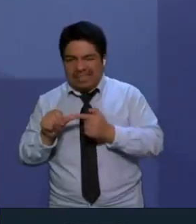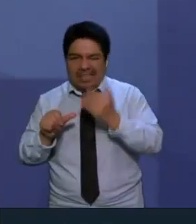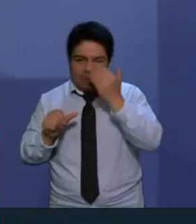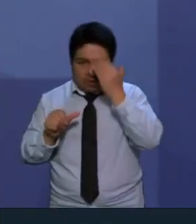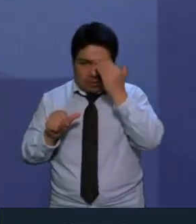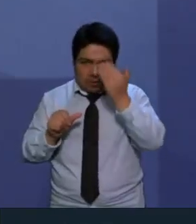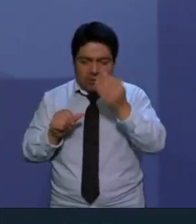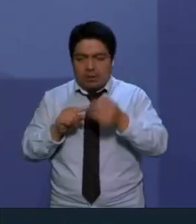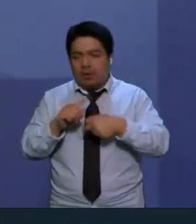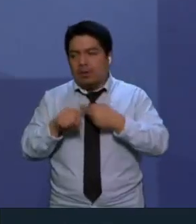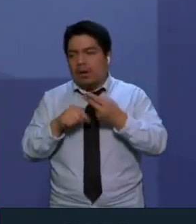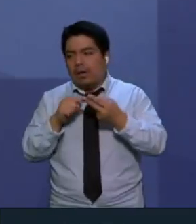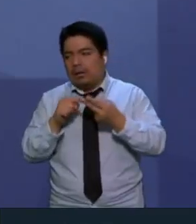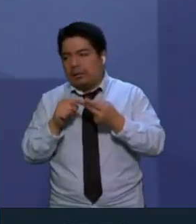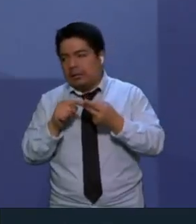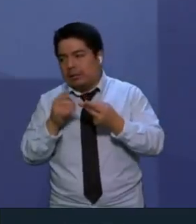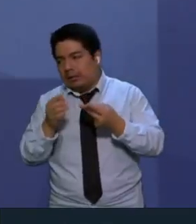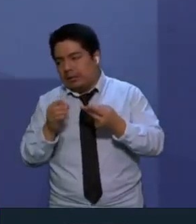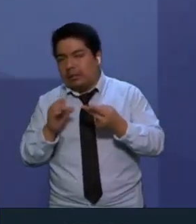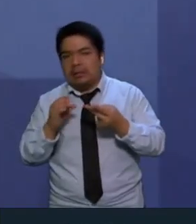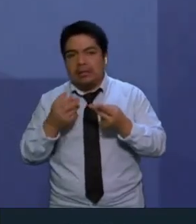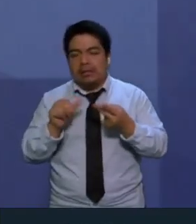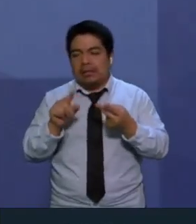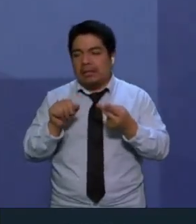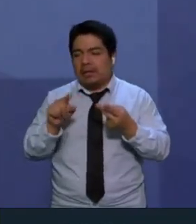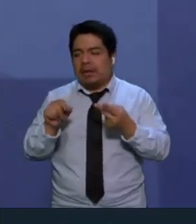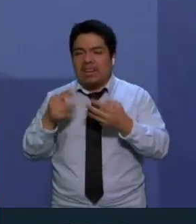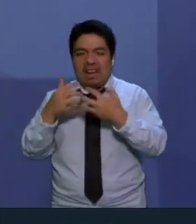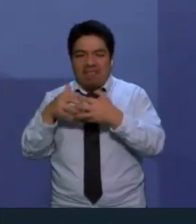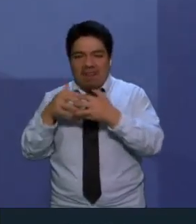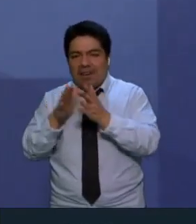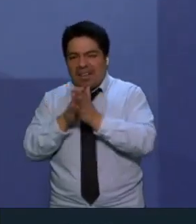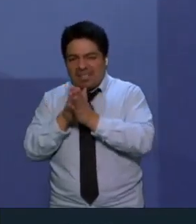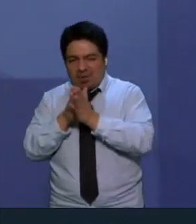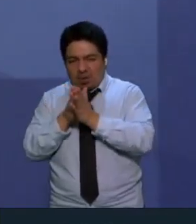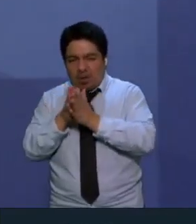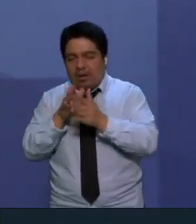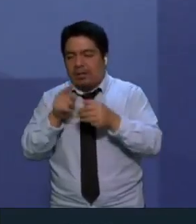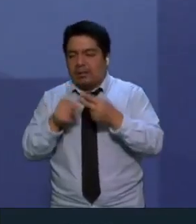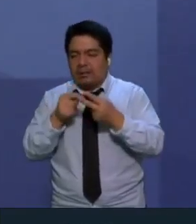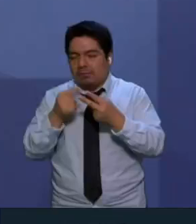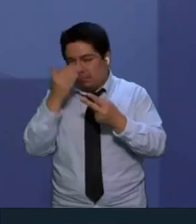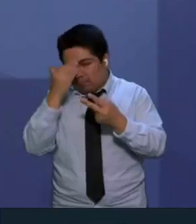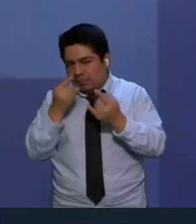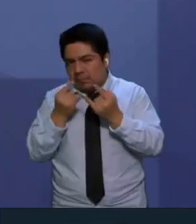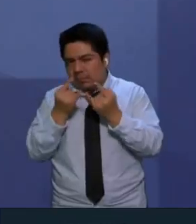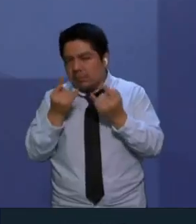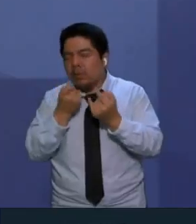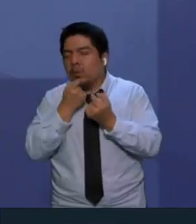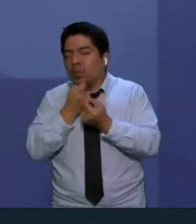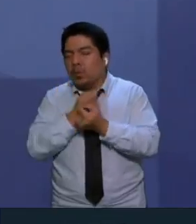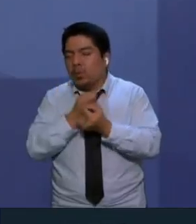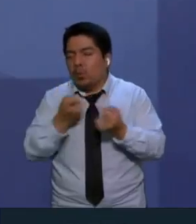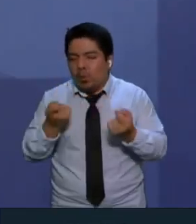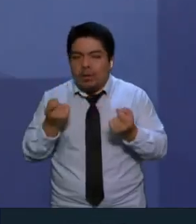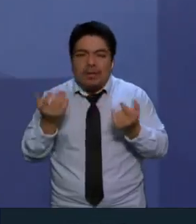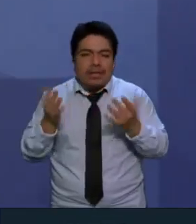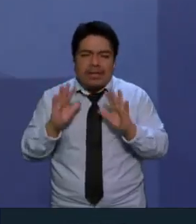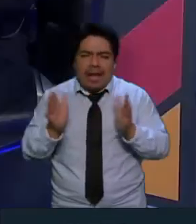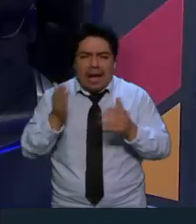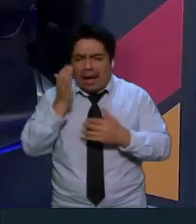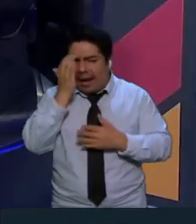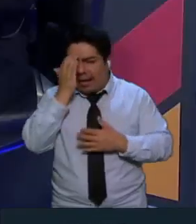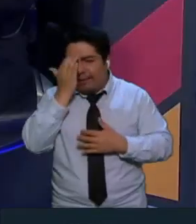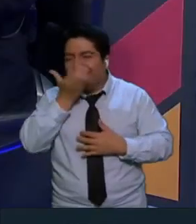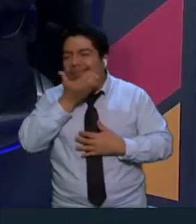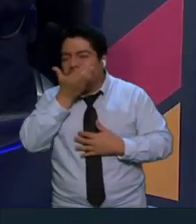Matilda o conocemos Charlie y la fábrica de chocolates, ¿no? Esas historias infantiles que ya se volvieron parte de